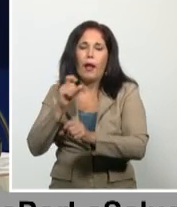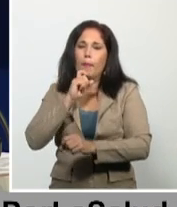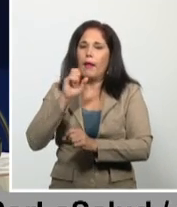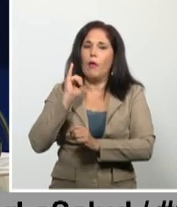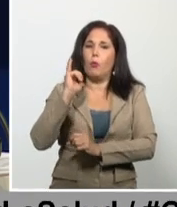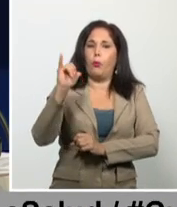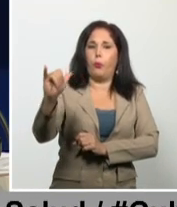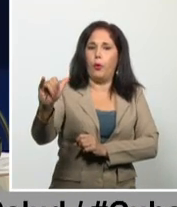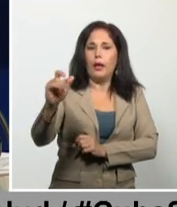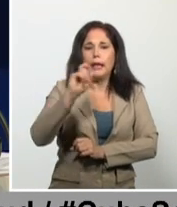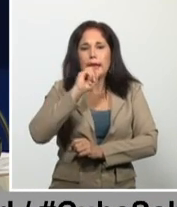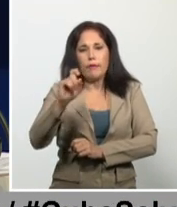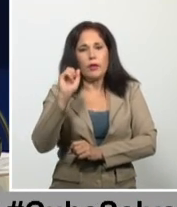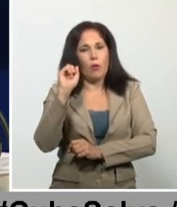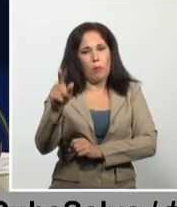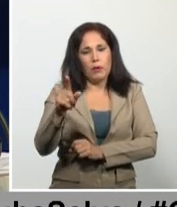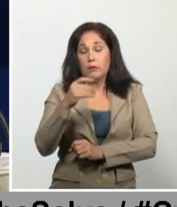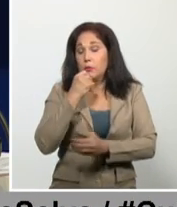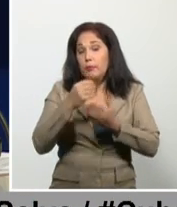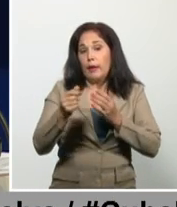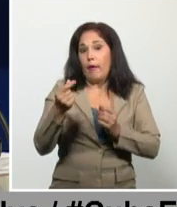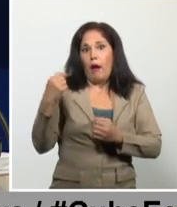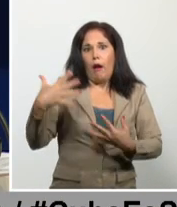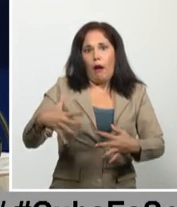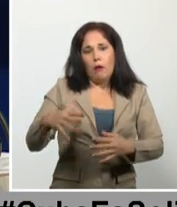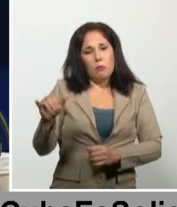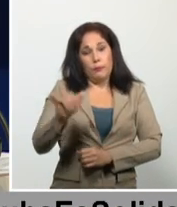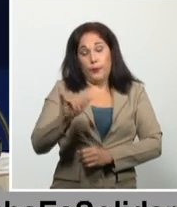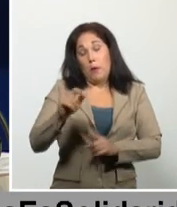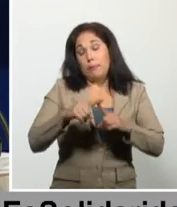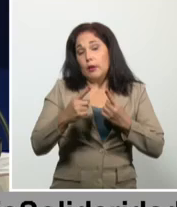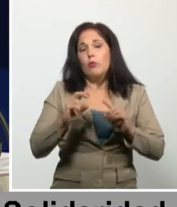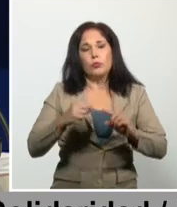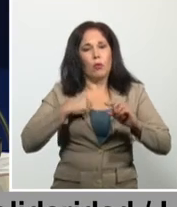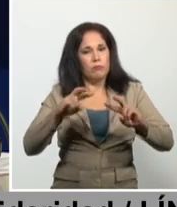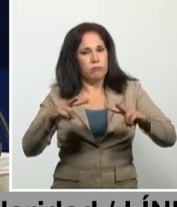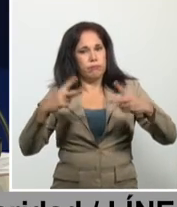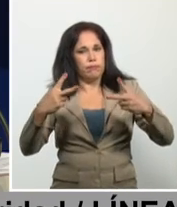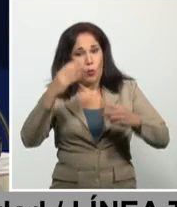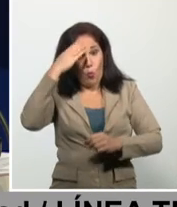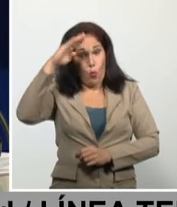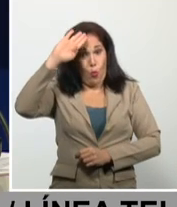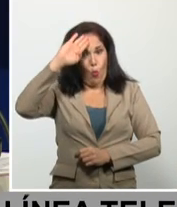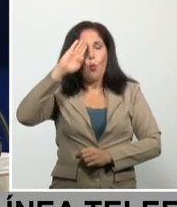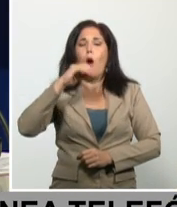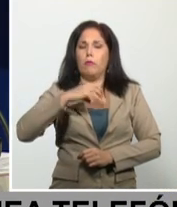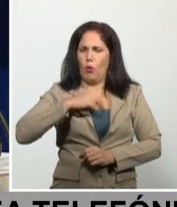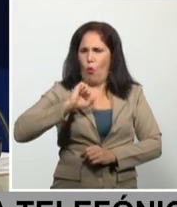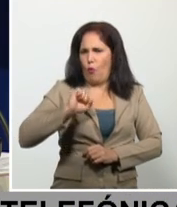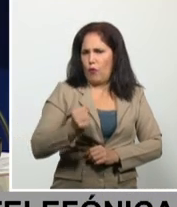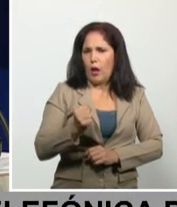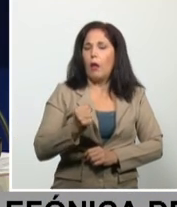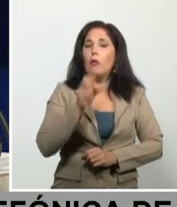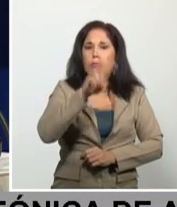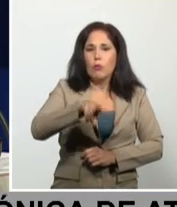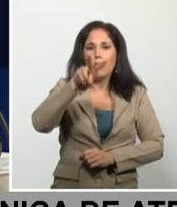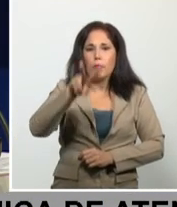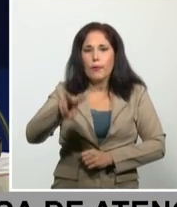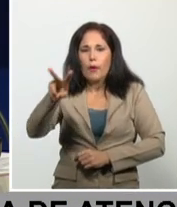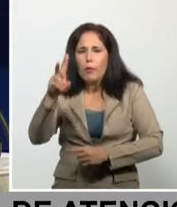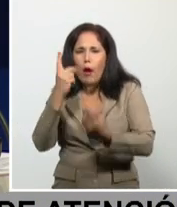distantes y a veces a precios más elevados. Pero reitero, nuestro país no cesa de